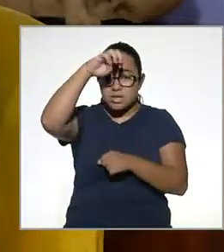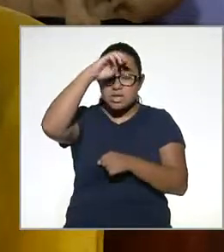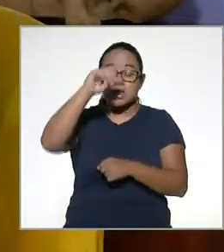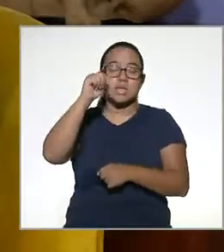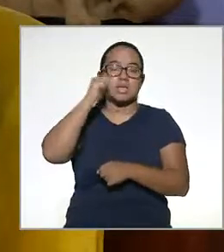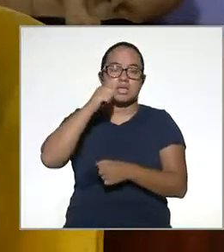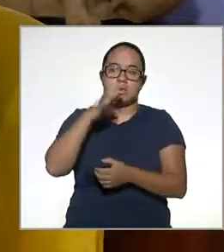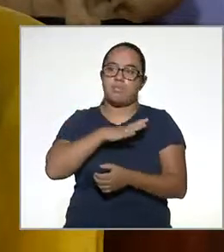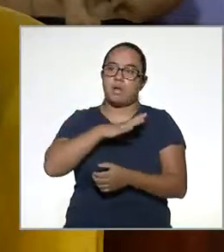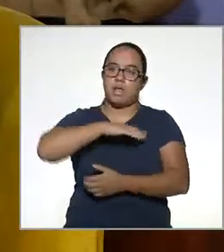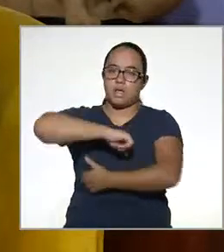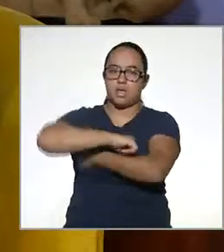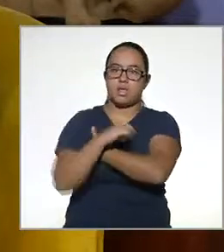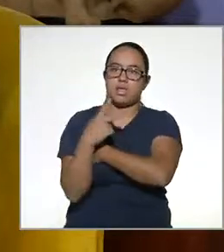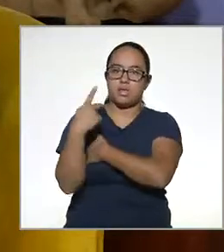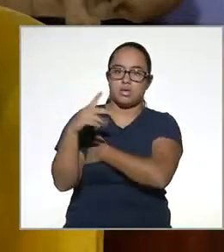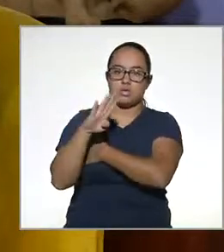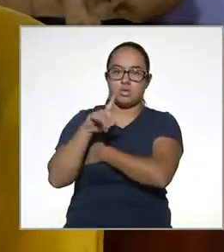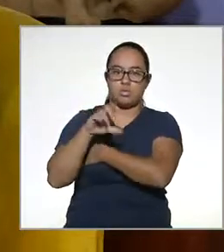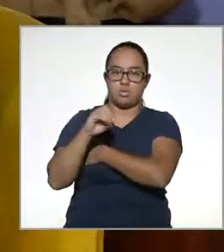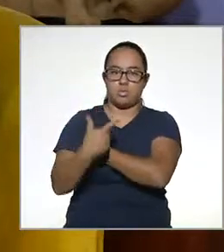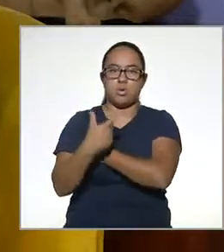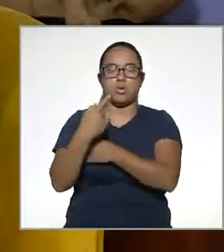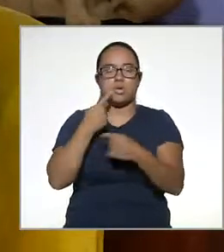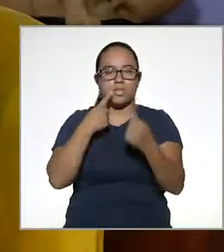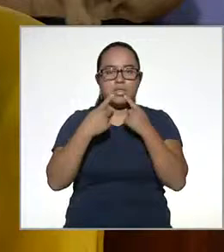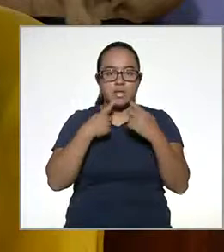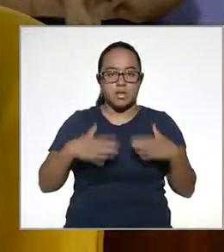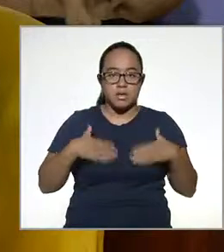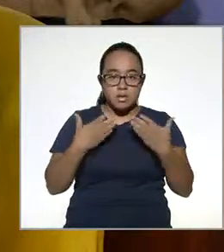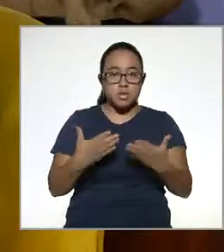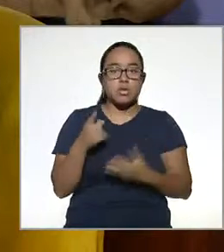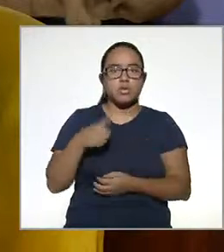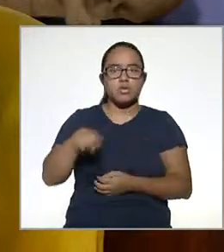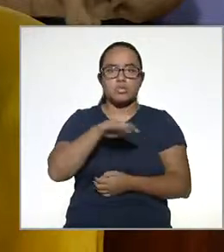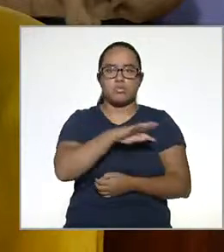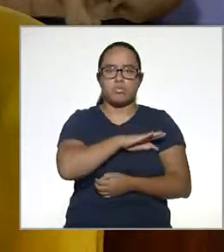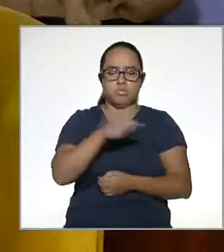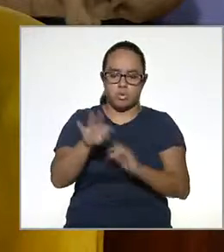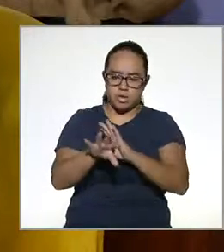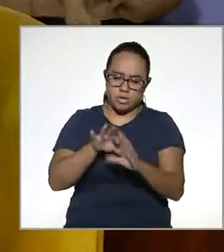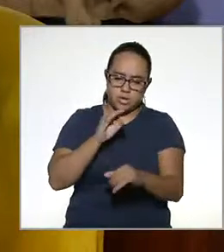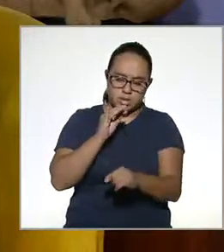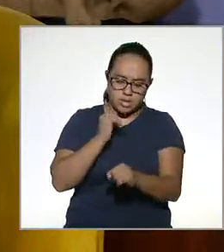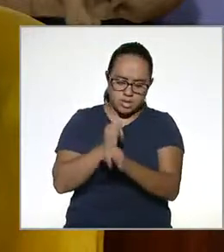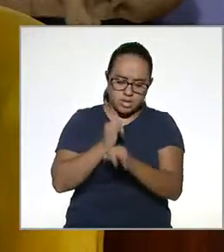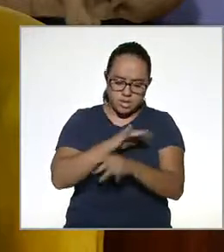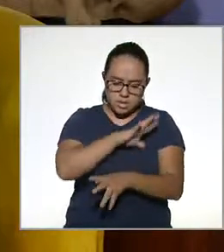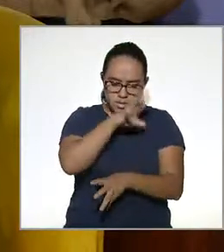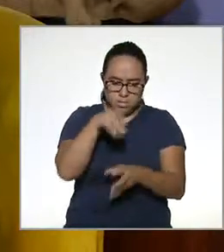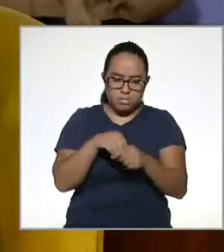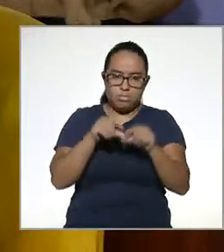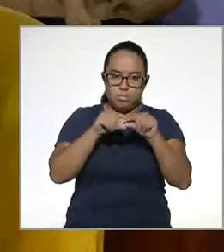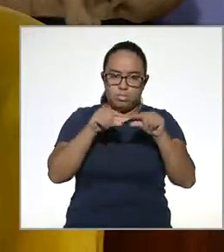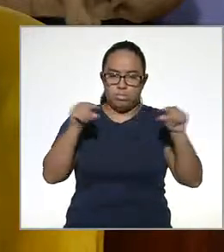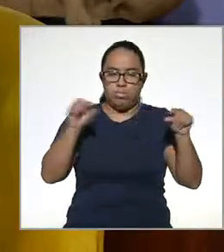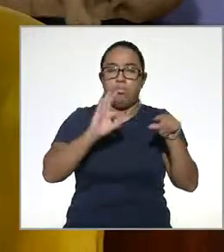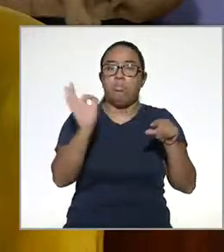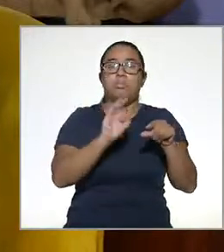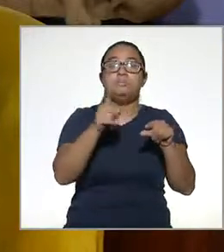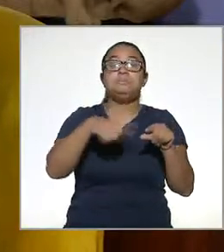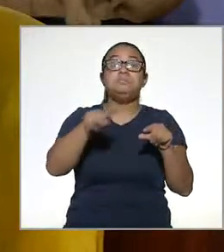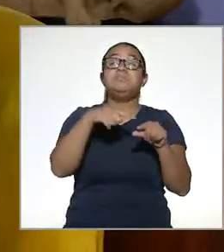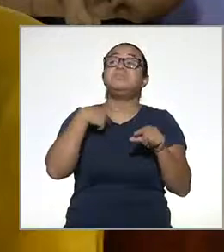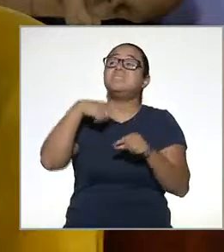quedan guardadas en el blog de diálogos en confianza. Ahí usted también va a poder encontrar el link al programa completo. Así que no se preocupe si en algún